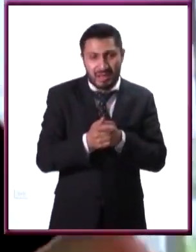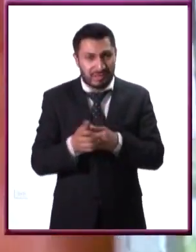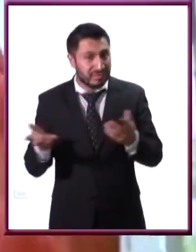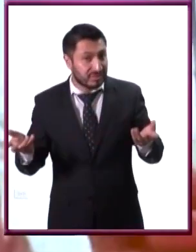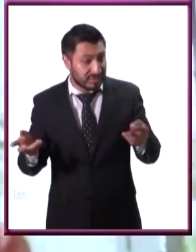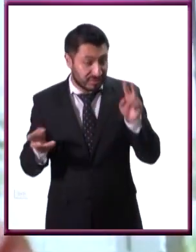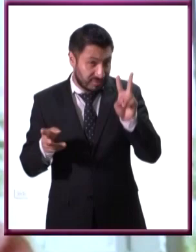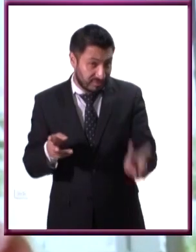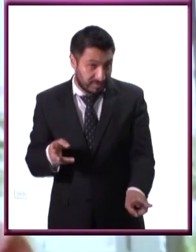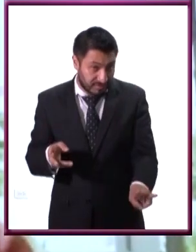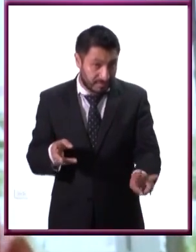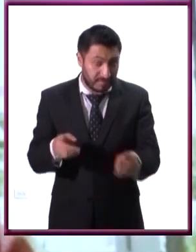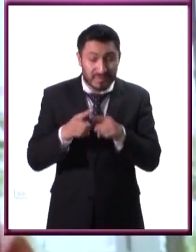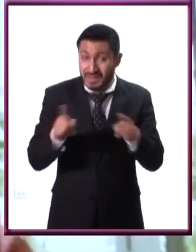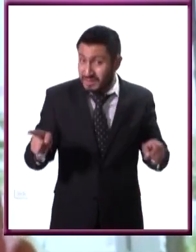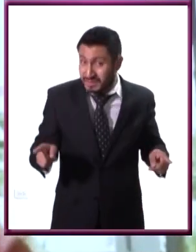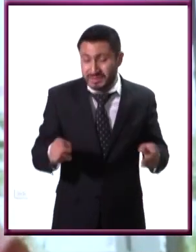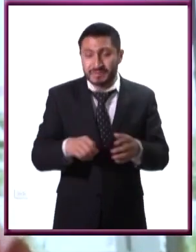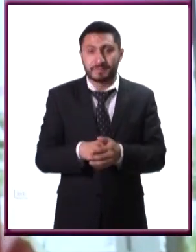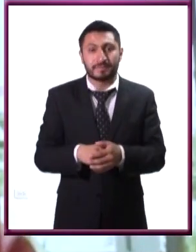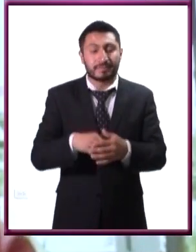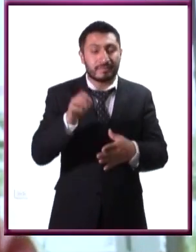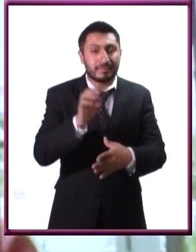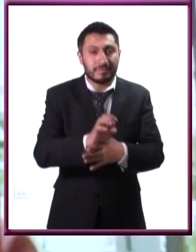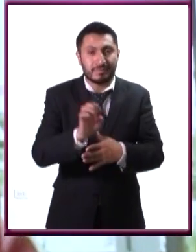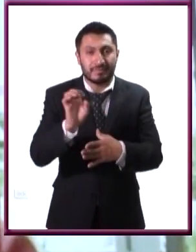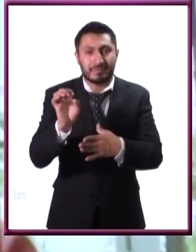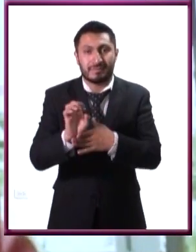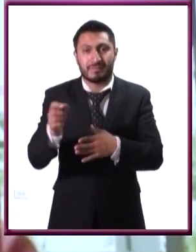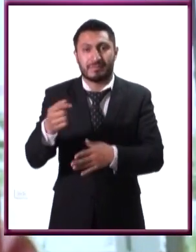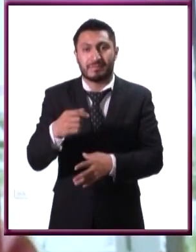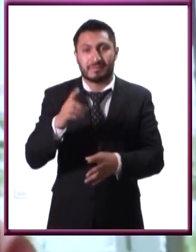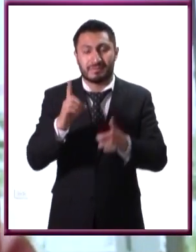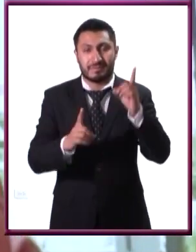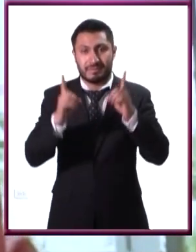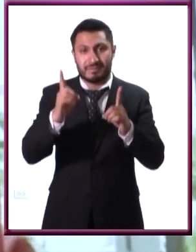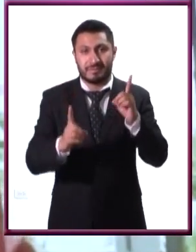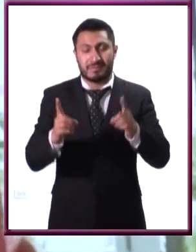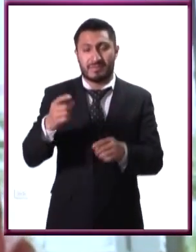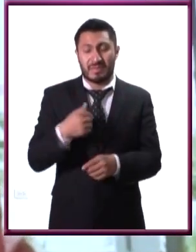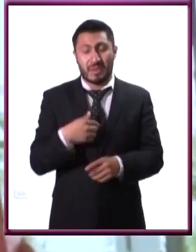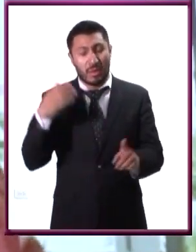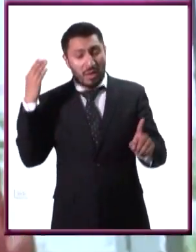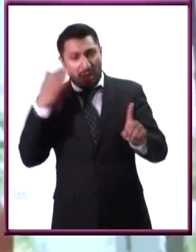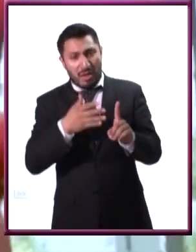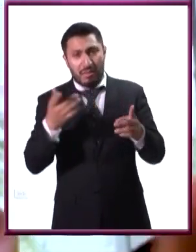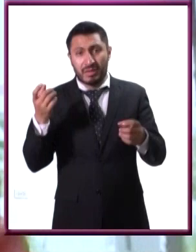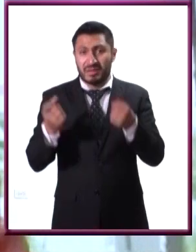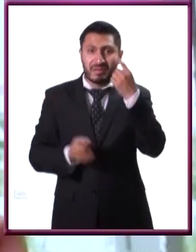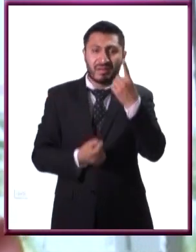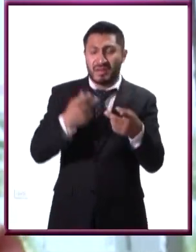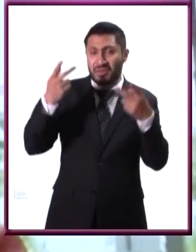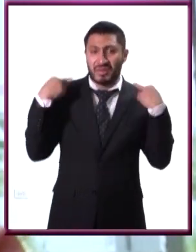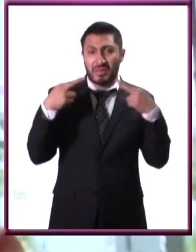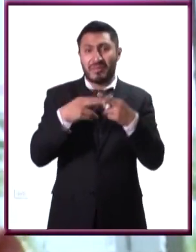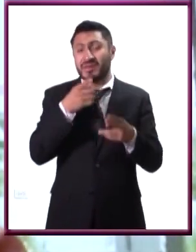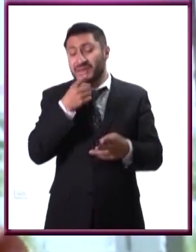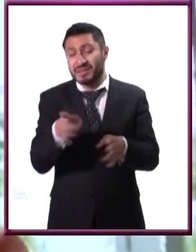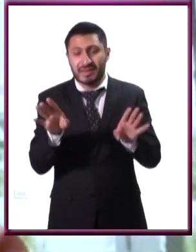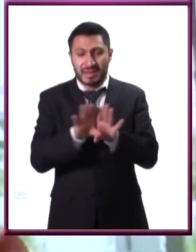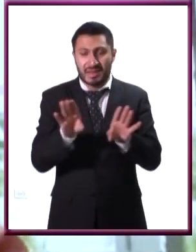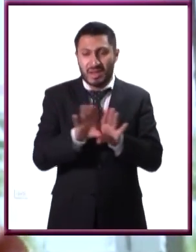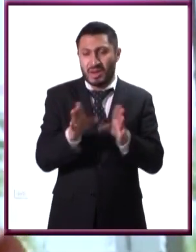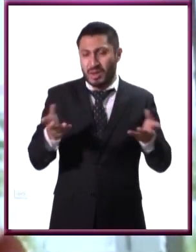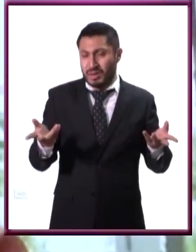de lo que ocurrió en la realidad, porque voy a especular. Y entonces, sin duda, lo literario busca lo que algunos maestros llaman